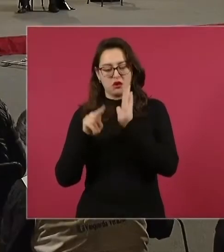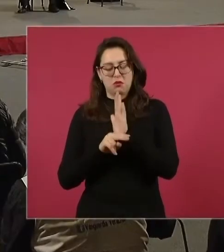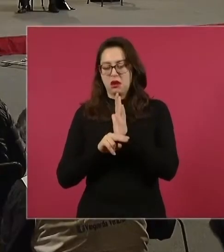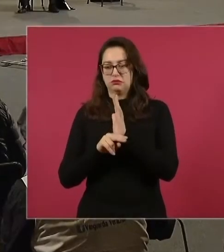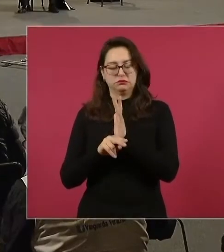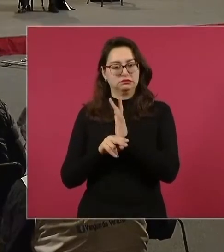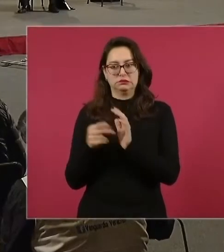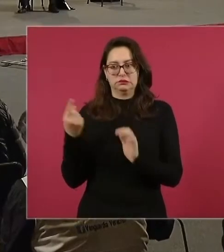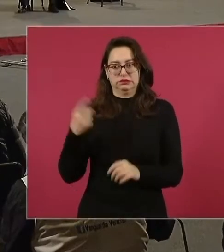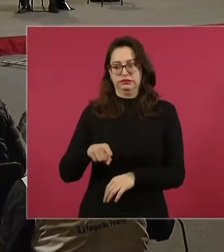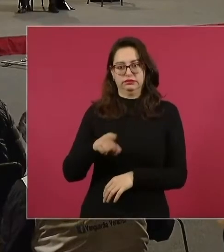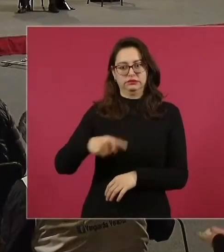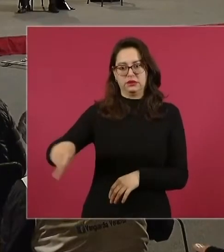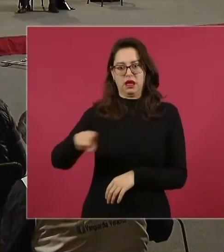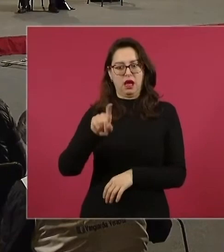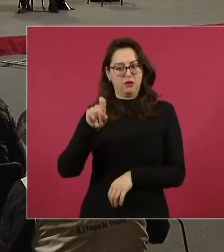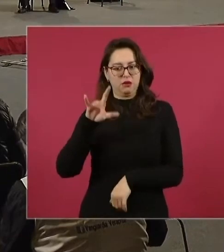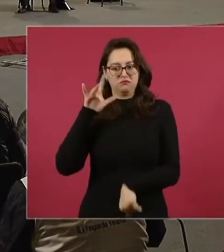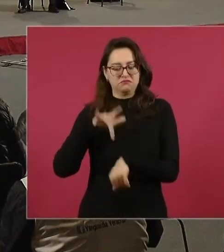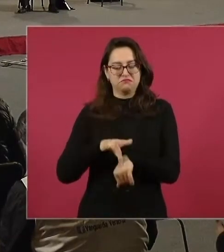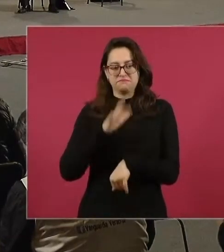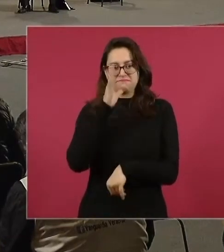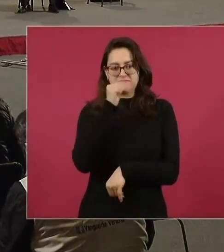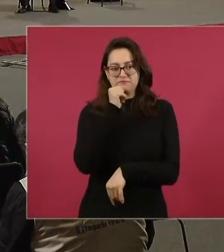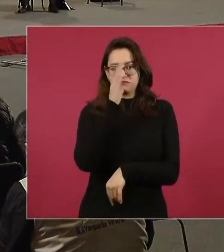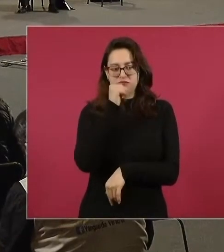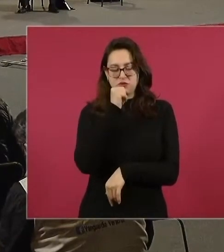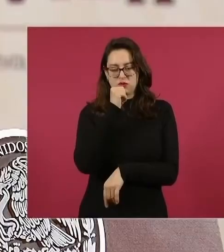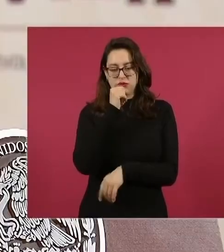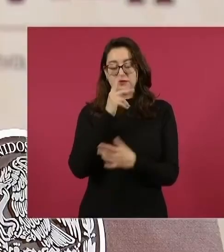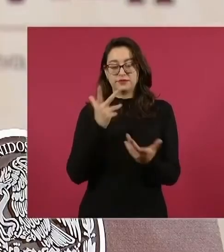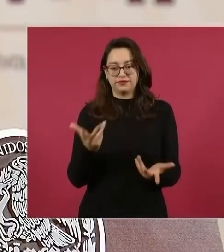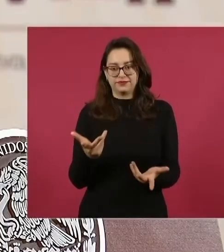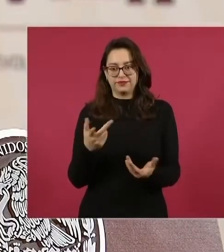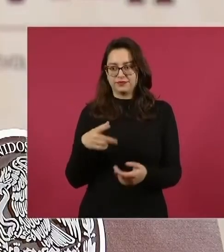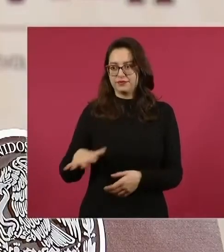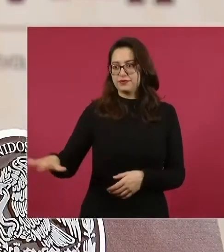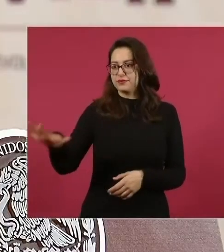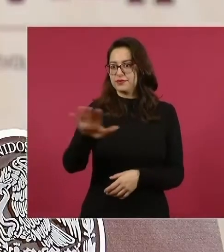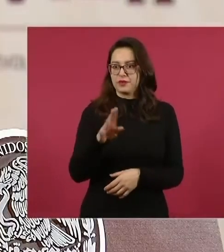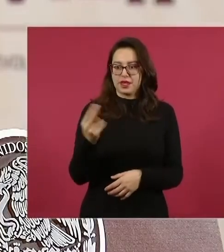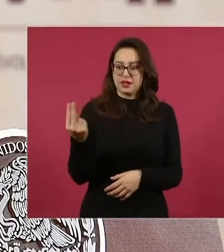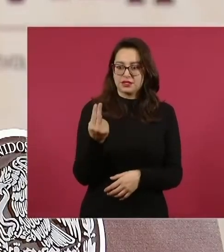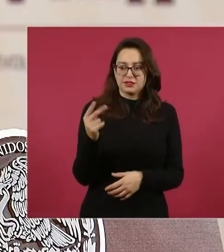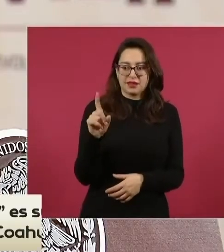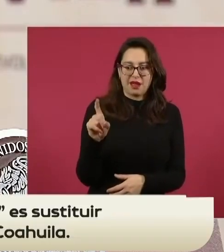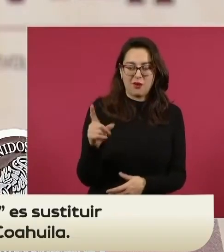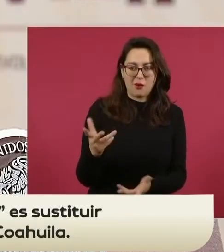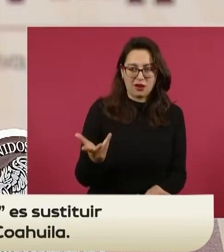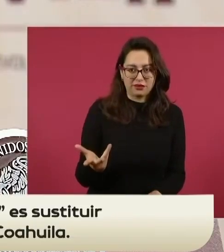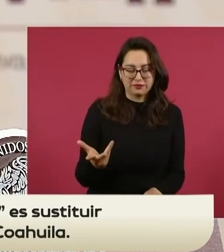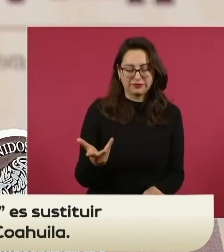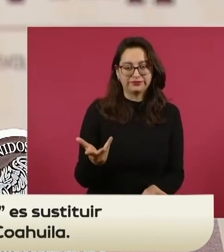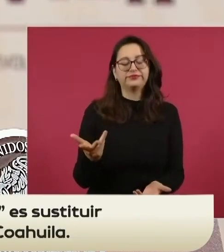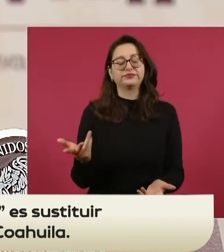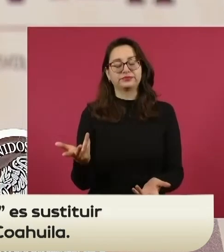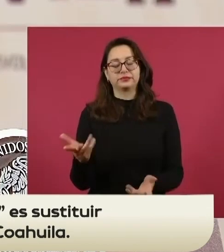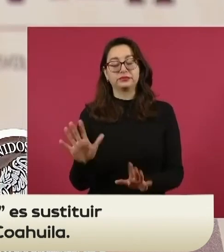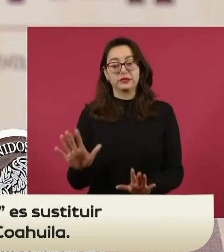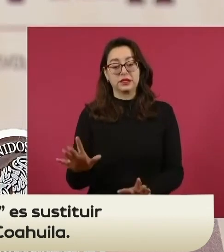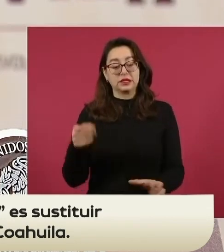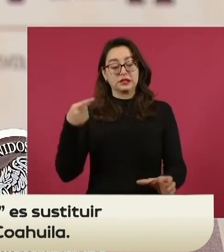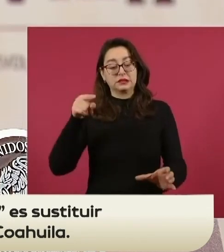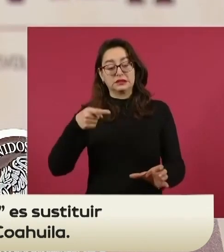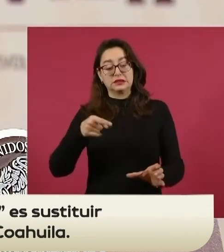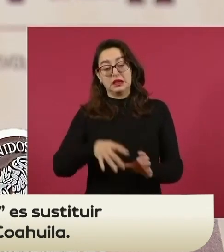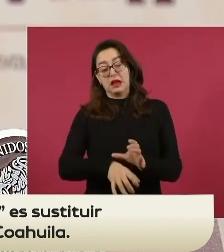El objetivo de este proyecto, Agua Saludable para la Laguna, es sustituir las fuentes de aguas extraída de pozos con